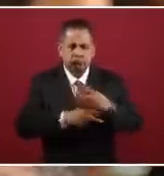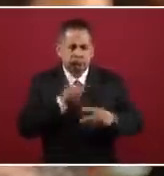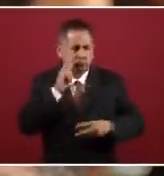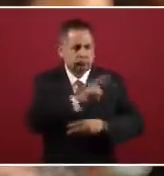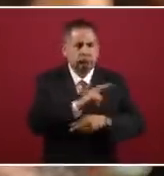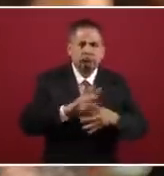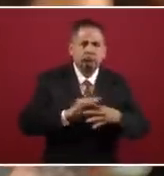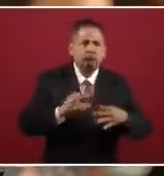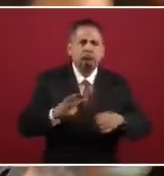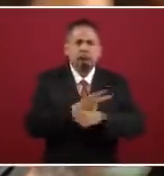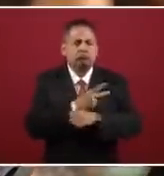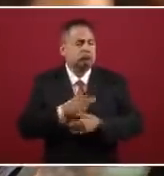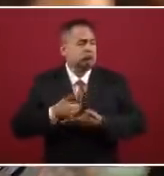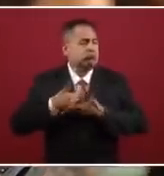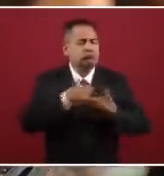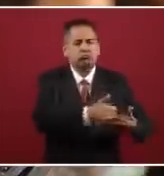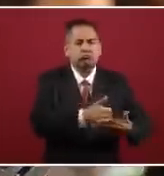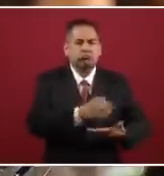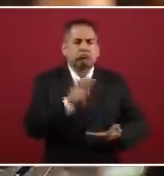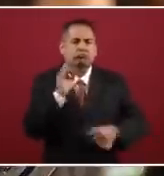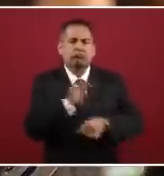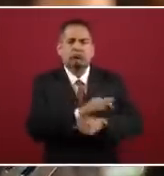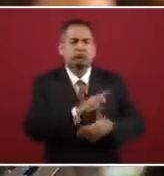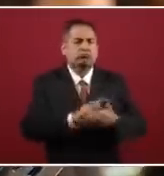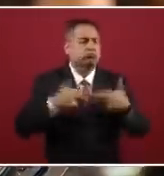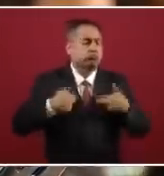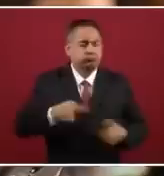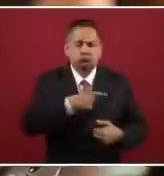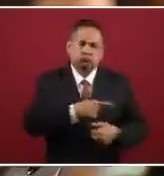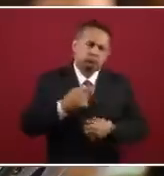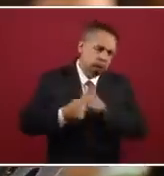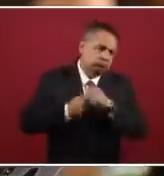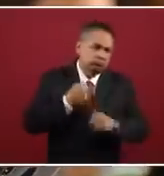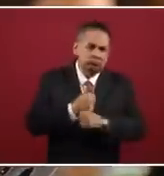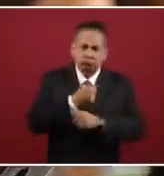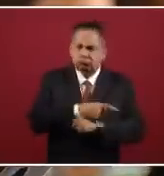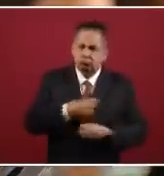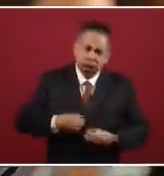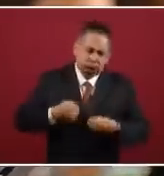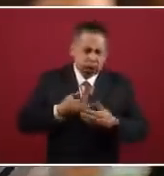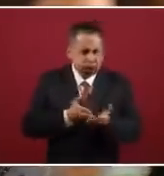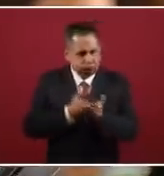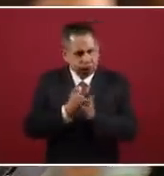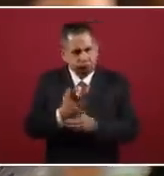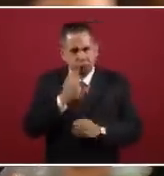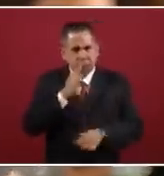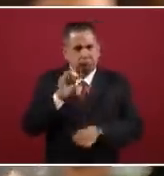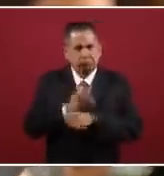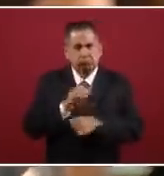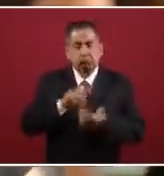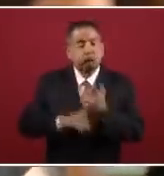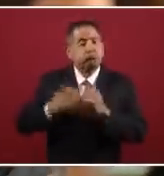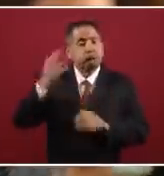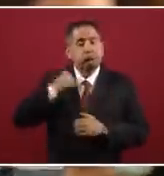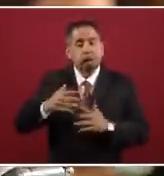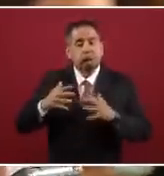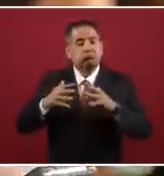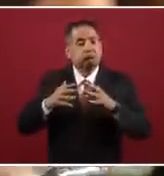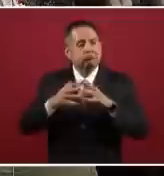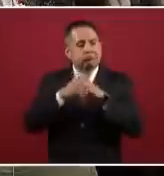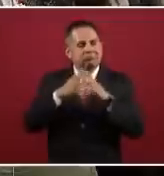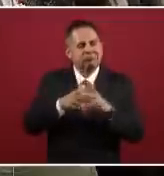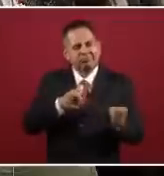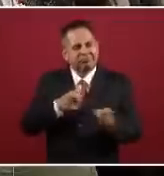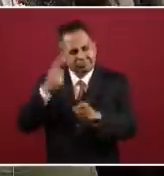y salvaguarde los derechos humanos de un ciudadano que entregó su vida por la patria en la fallida guerra contra el narco.